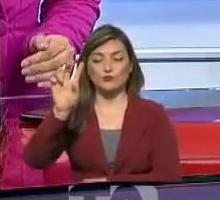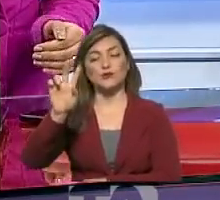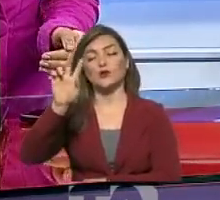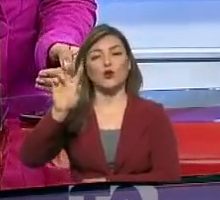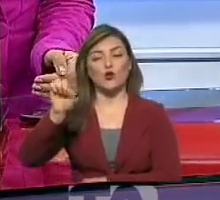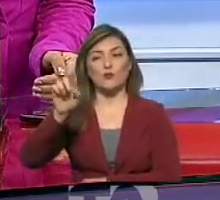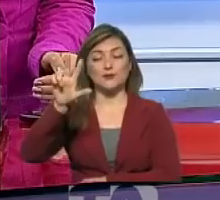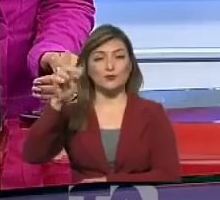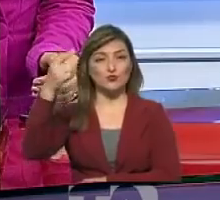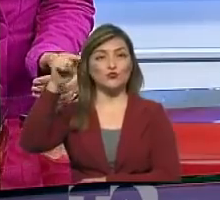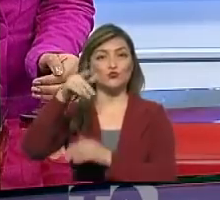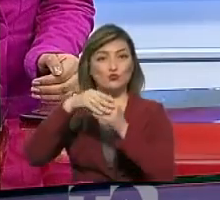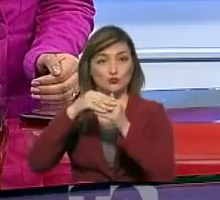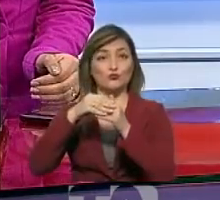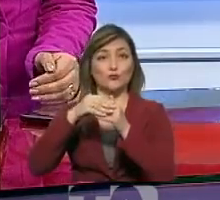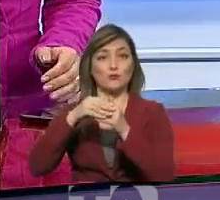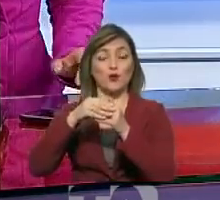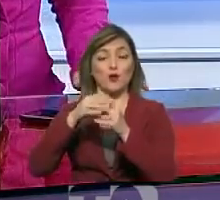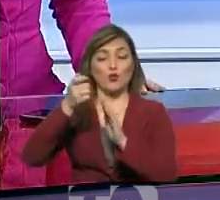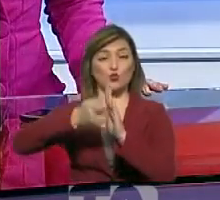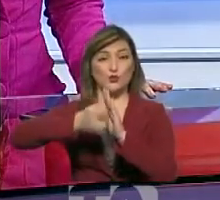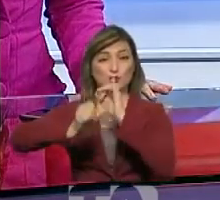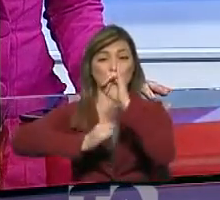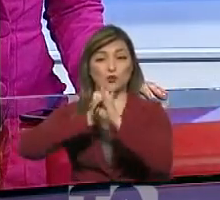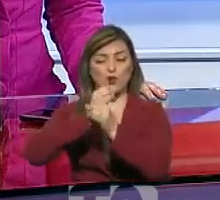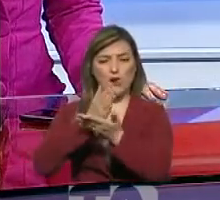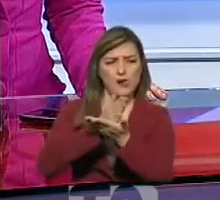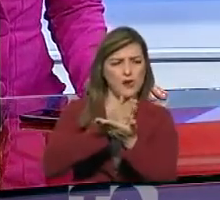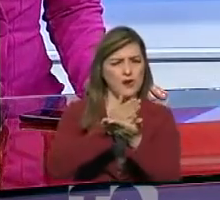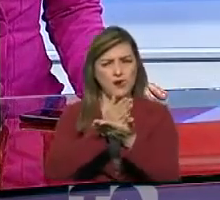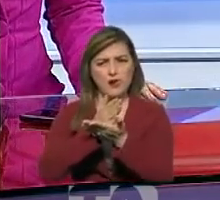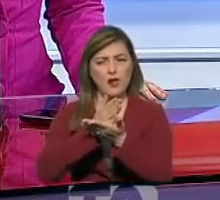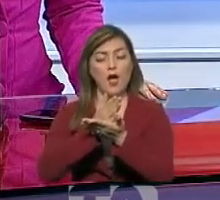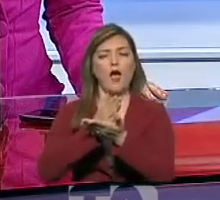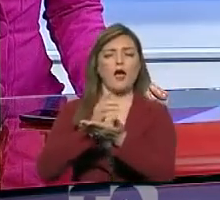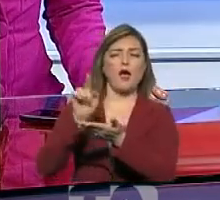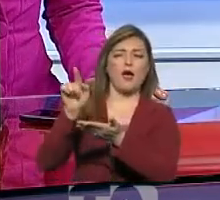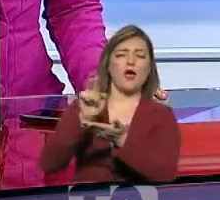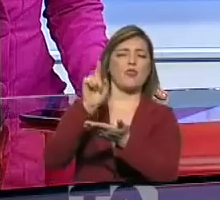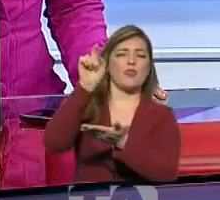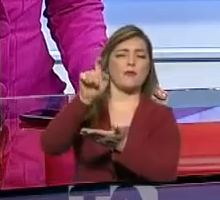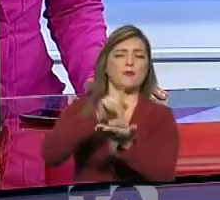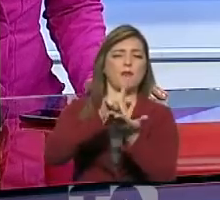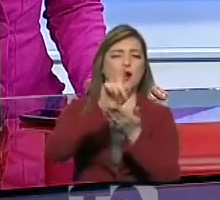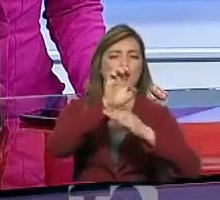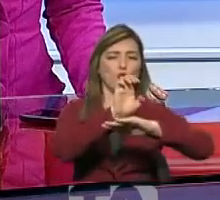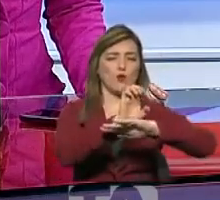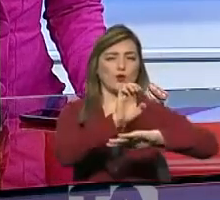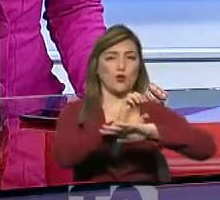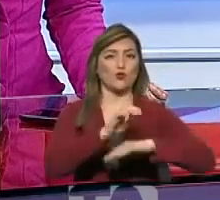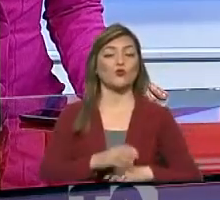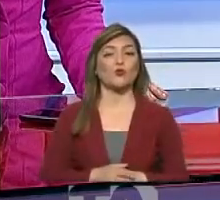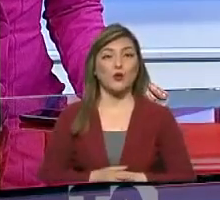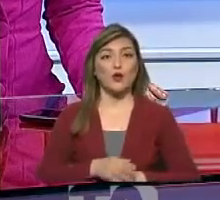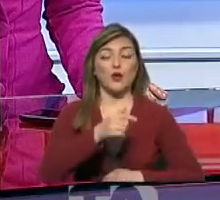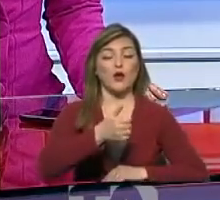374,3 millones de dólares, monto dispuesto por el laudo arbitral para lo cual el país propuso un plan de pagos. El procurador general del estado anunció el